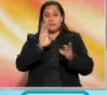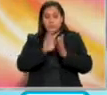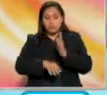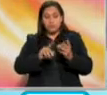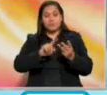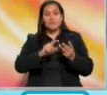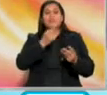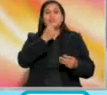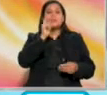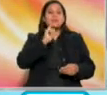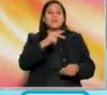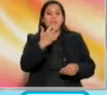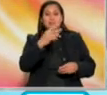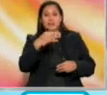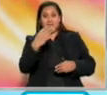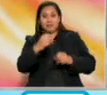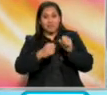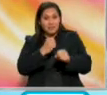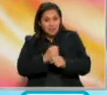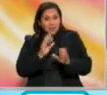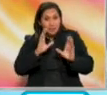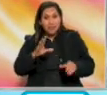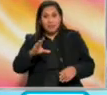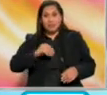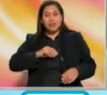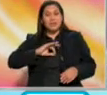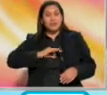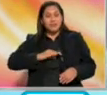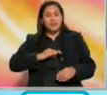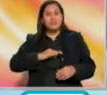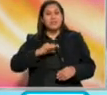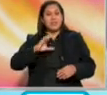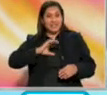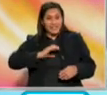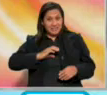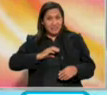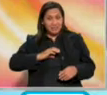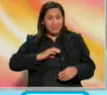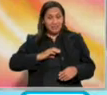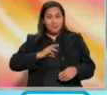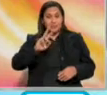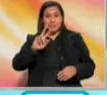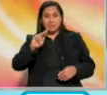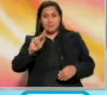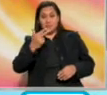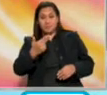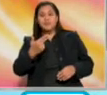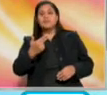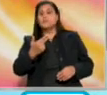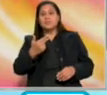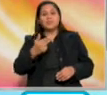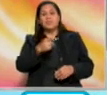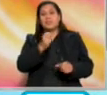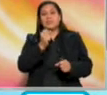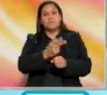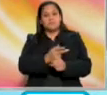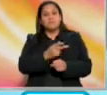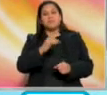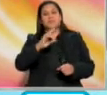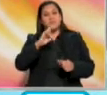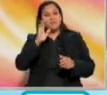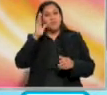una niña de 13, 14 años ya tenga un virus de papiloma humano es muy grave porque eventualmente esto se desarrollará a edad también muy temprana como un